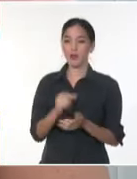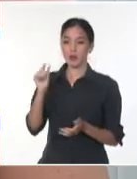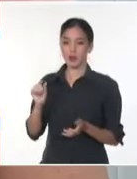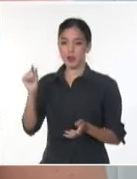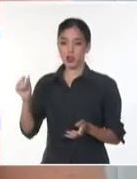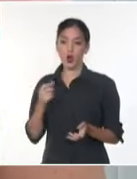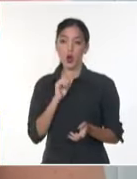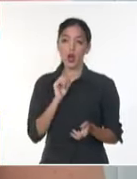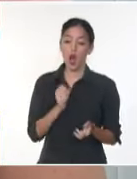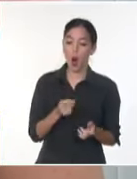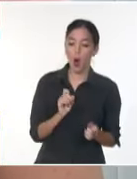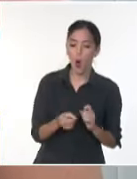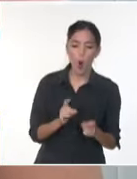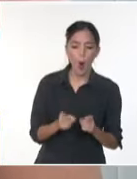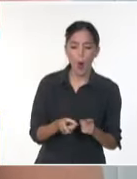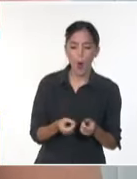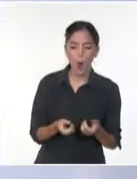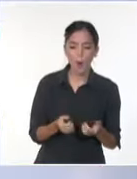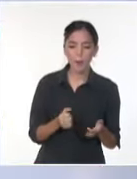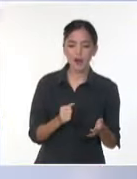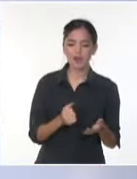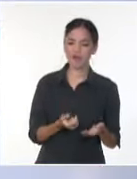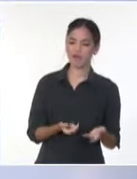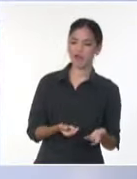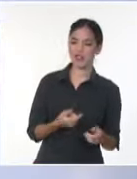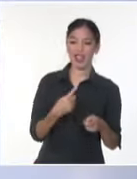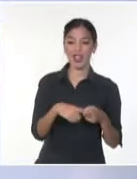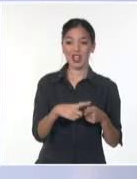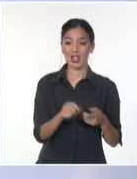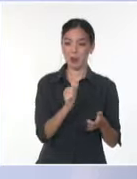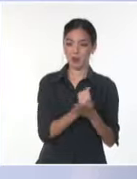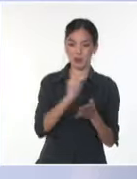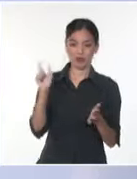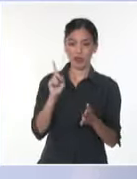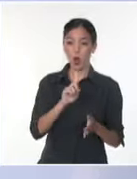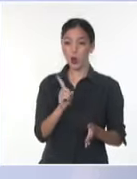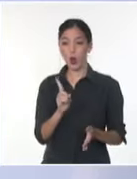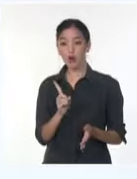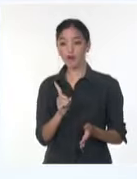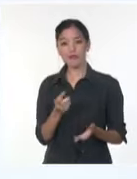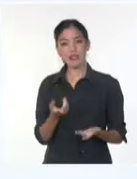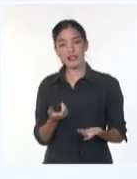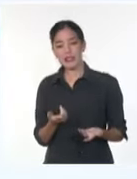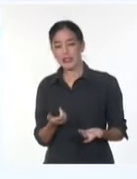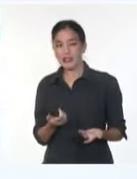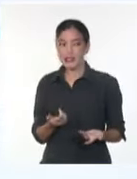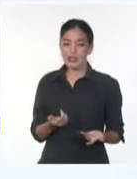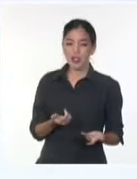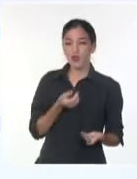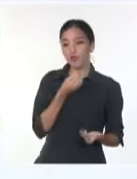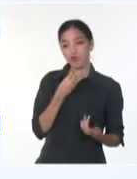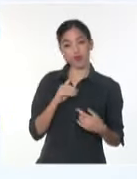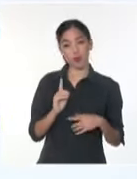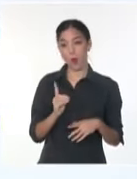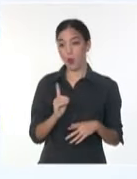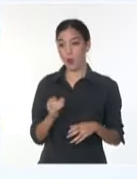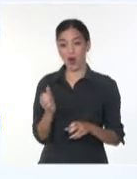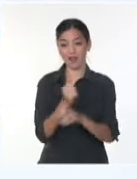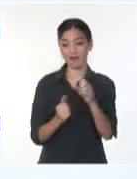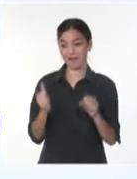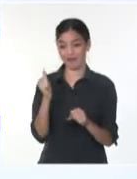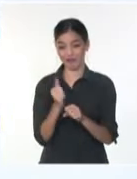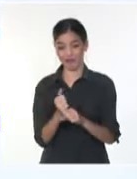con darnos la permisología para su entrada a propósito del listado de equipos homologados en el país este según